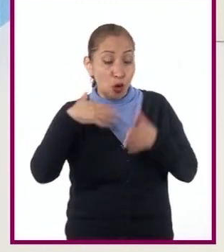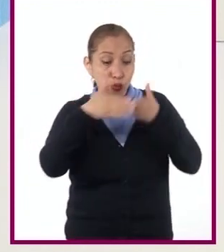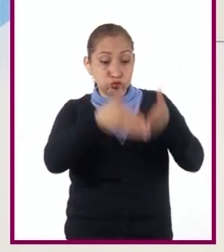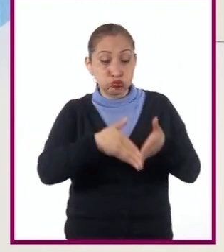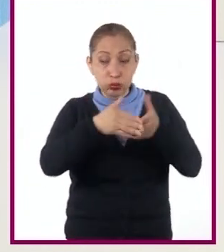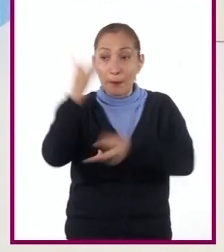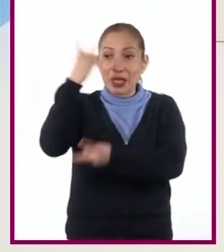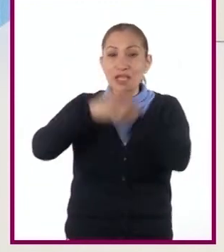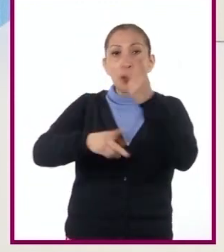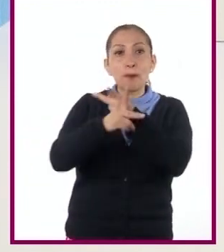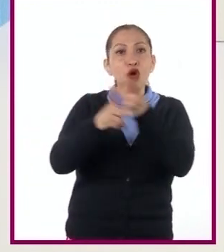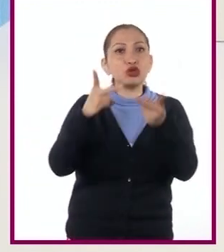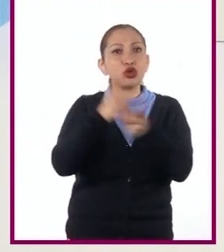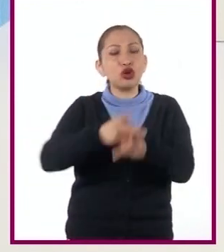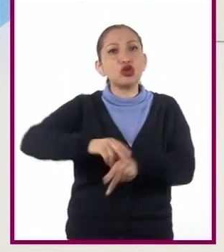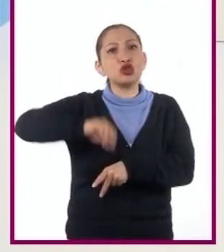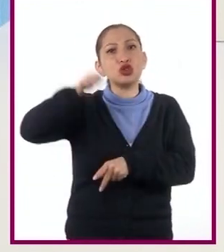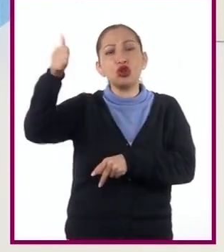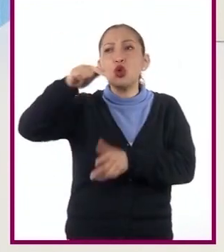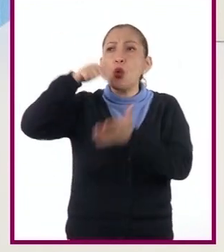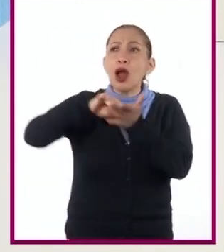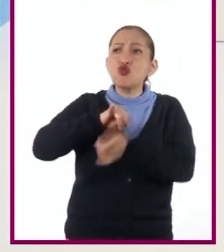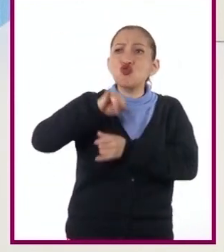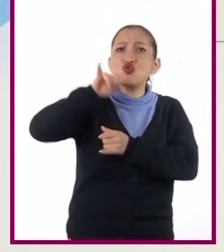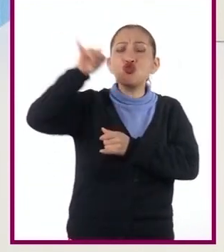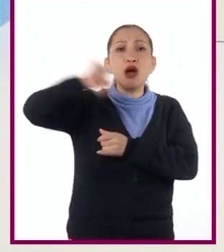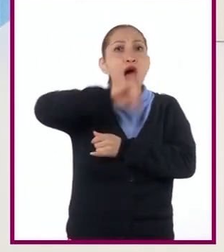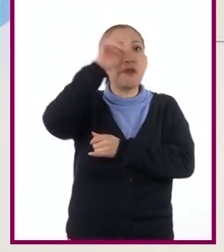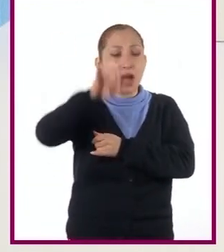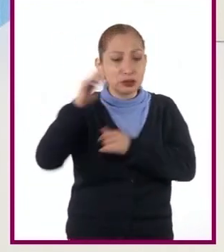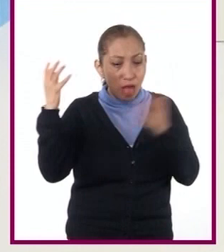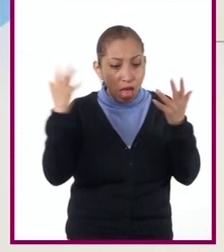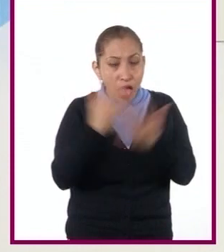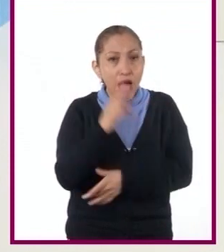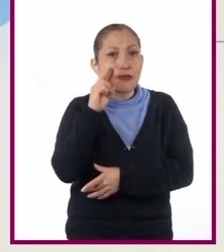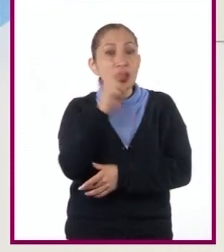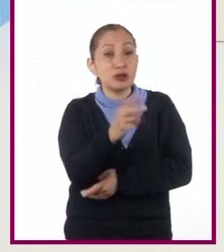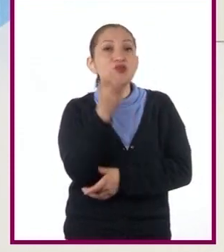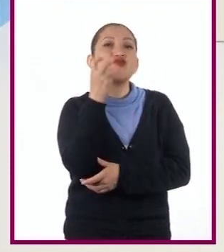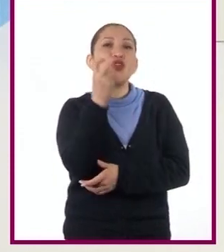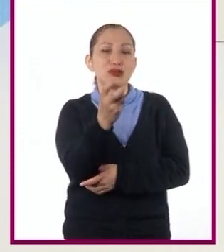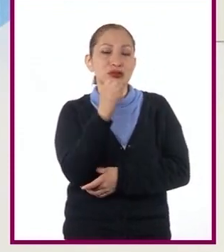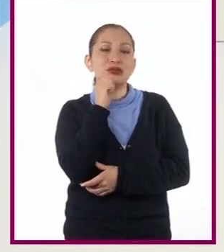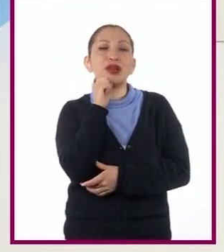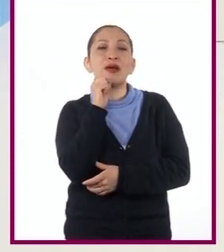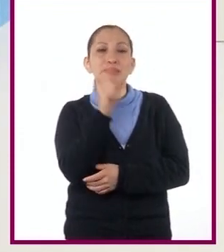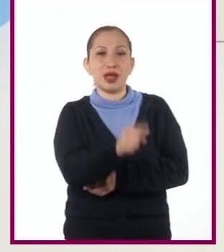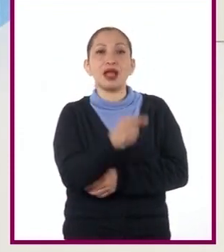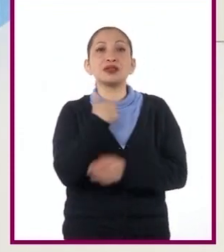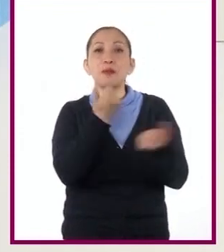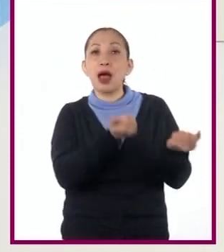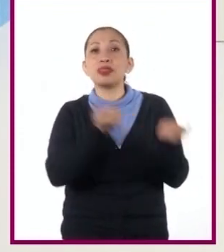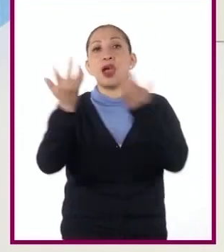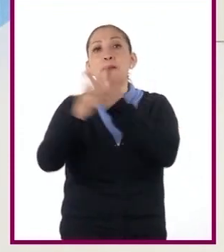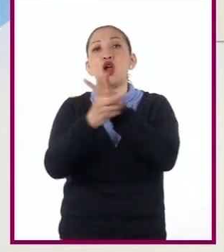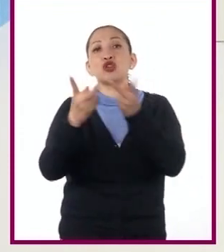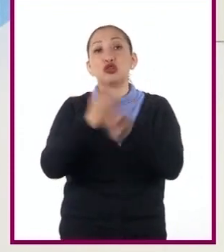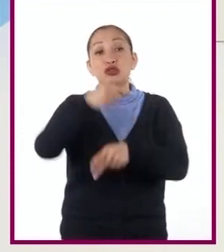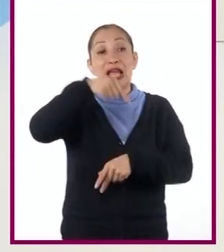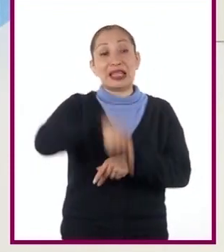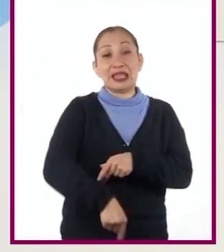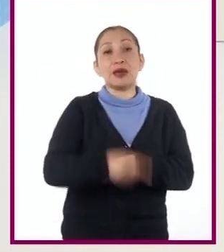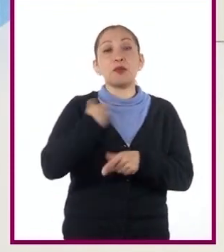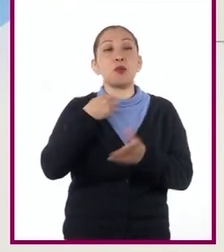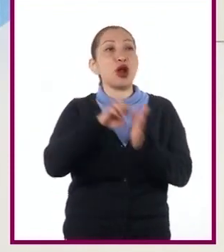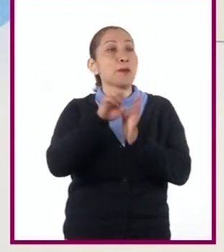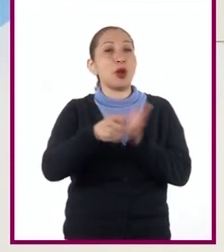territorio productos de regiones de ultramar nunca antes vistos y que por ellos también se enviaban los productos novohispanos como